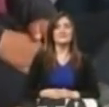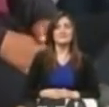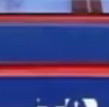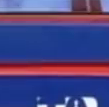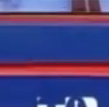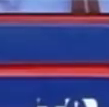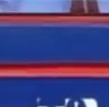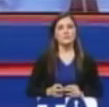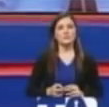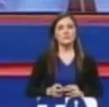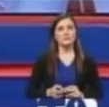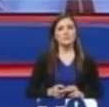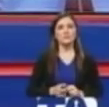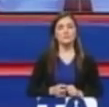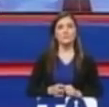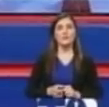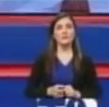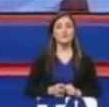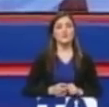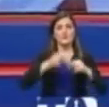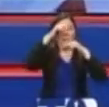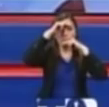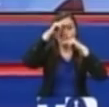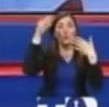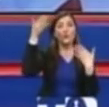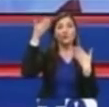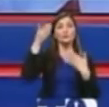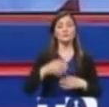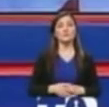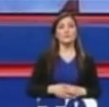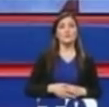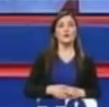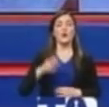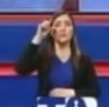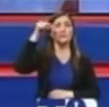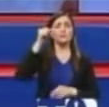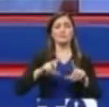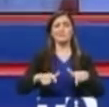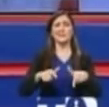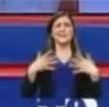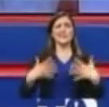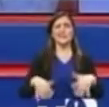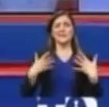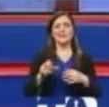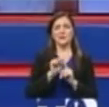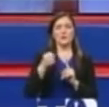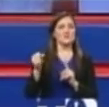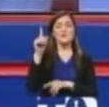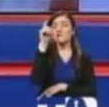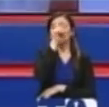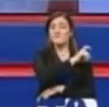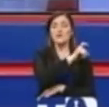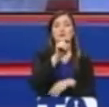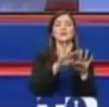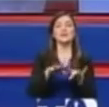24 horas. Vamos con las noticias políticas. Fuerte remezón en el gobierno. El secretario general de la presidencia